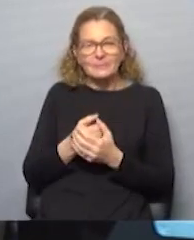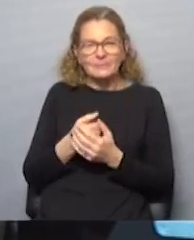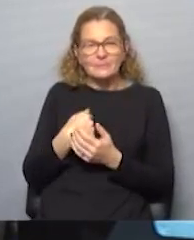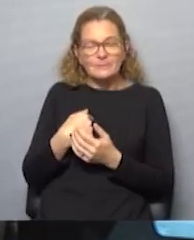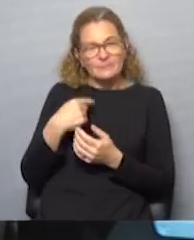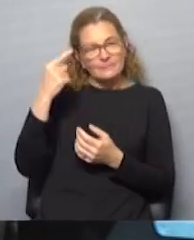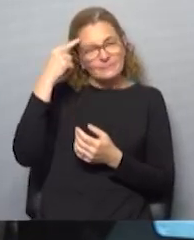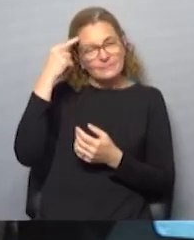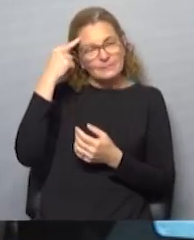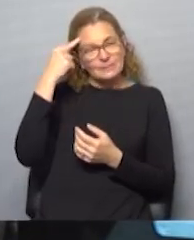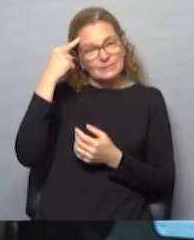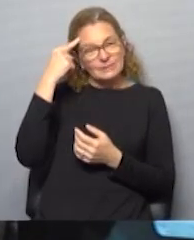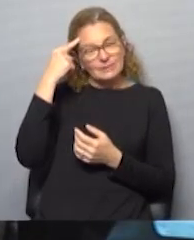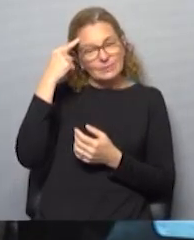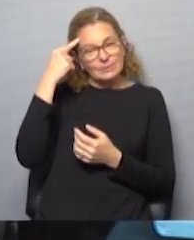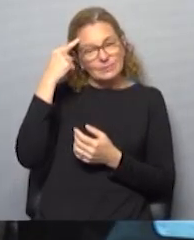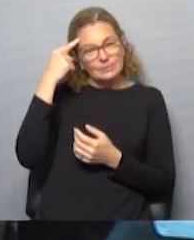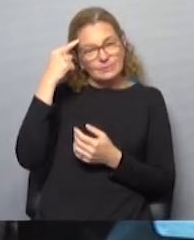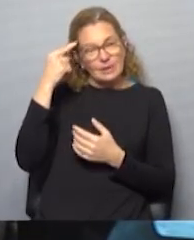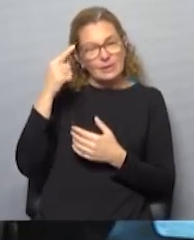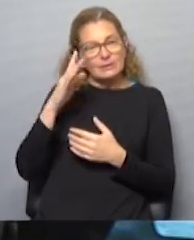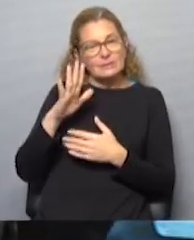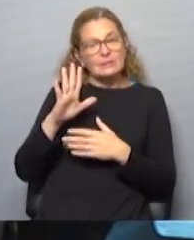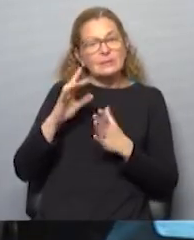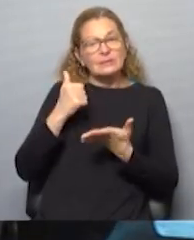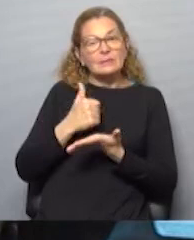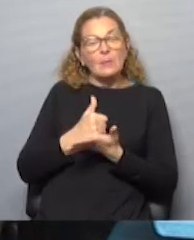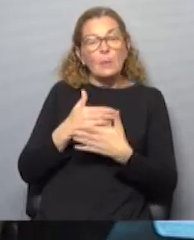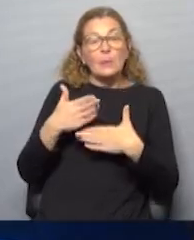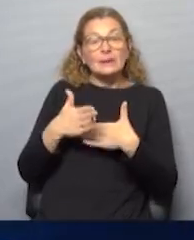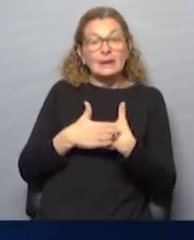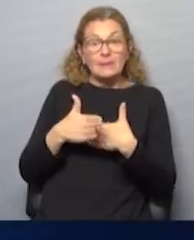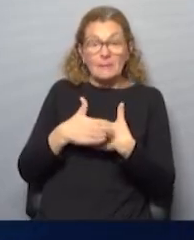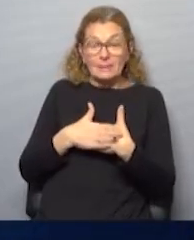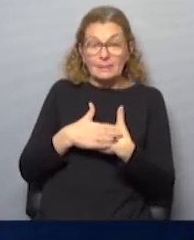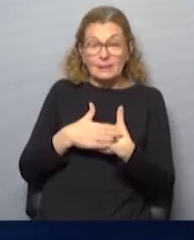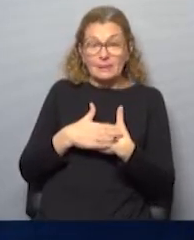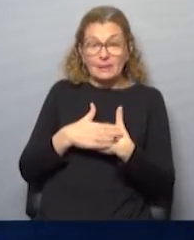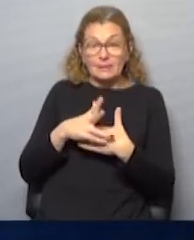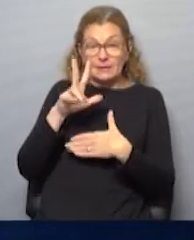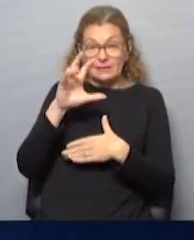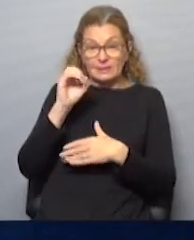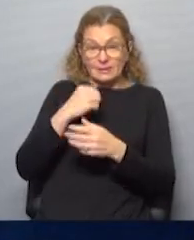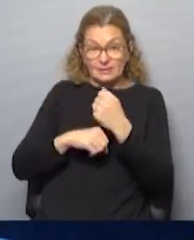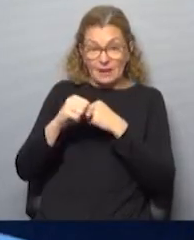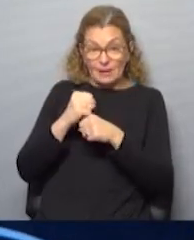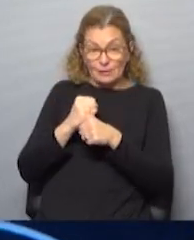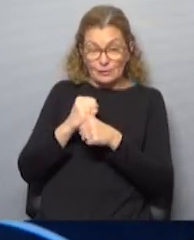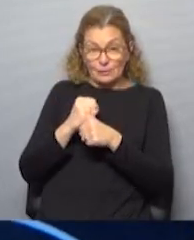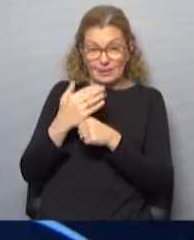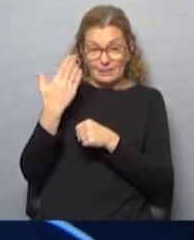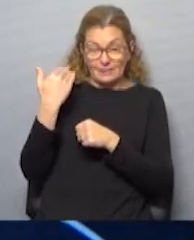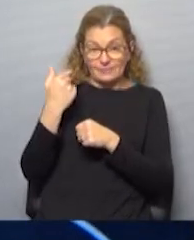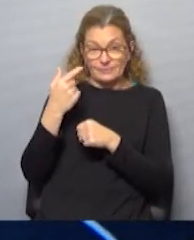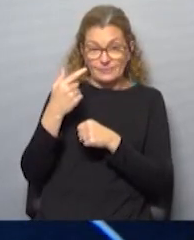estamos bastante más cerca hace 30 años si no